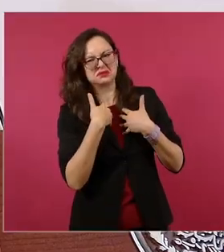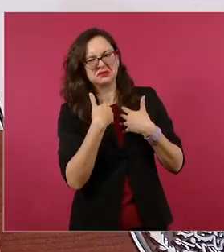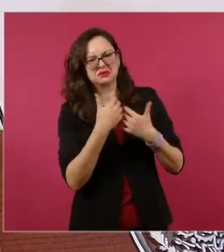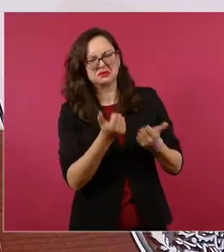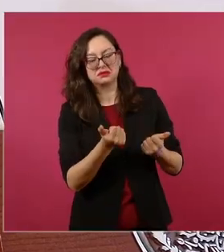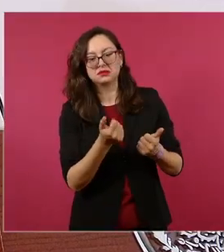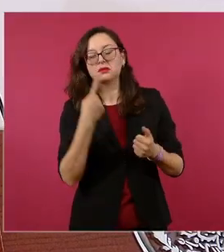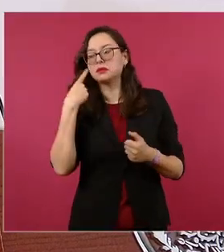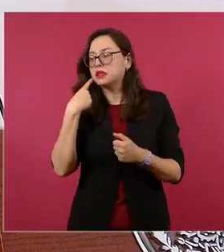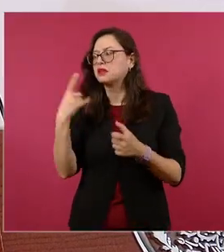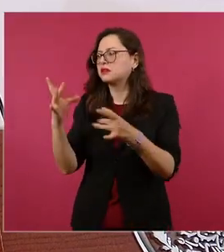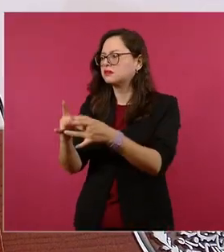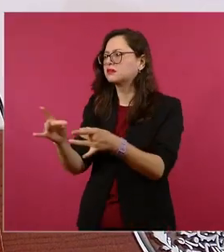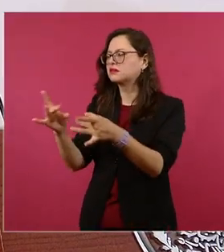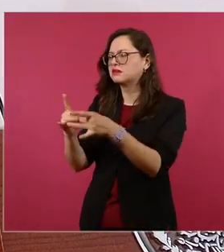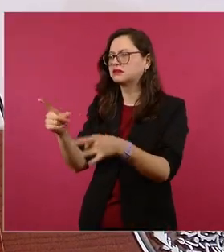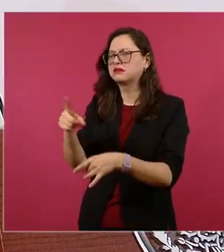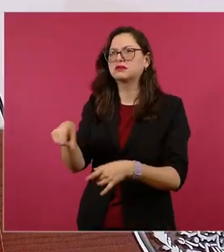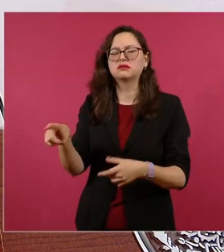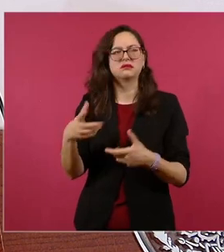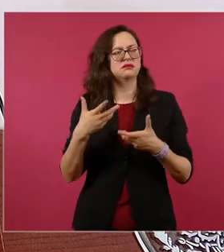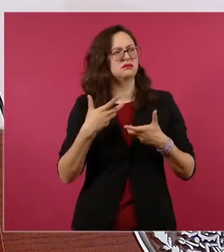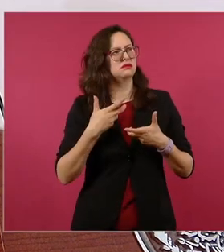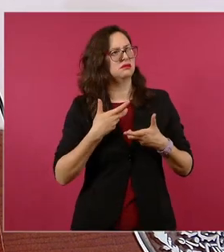se quedan sorprendidos,